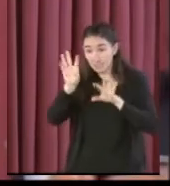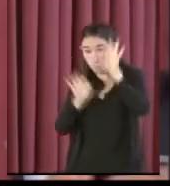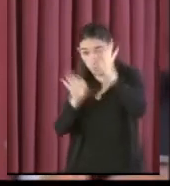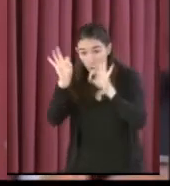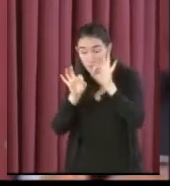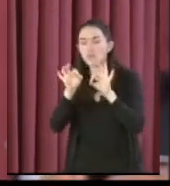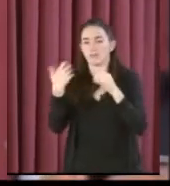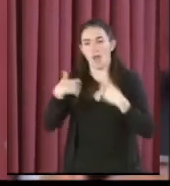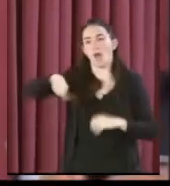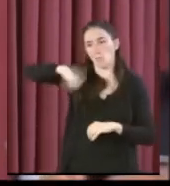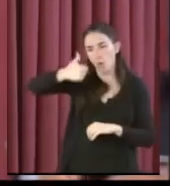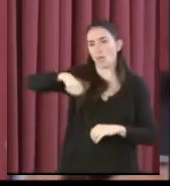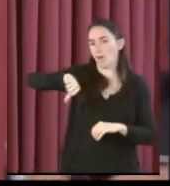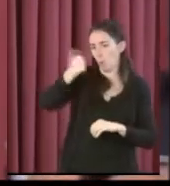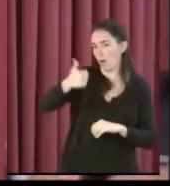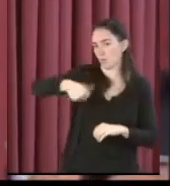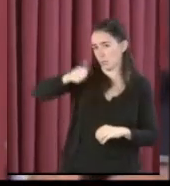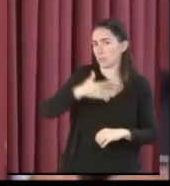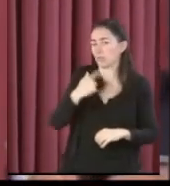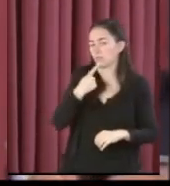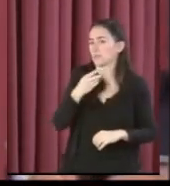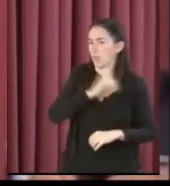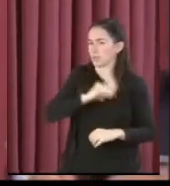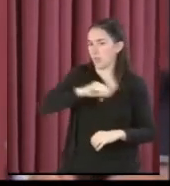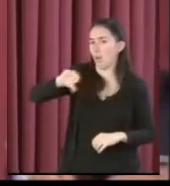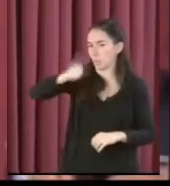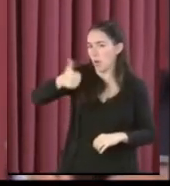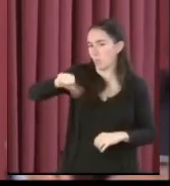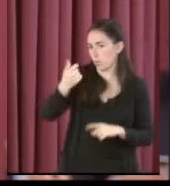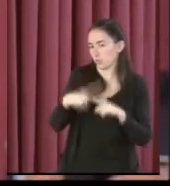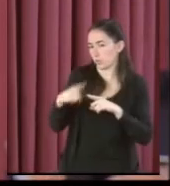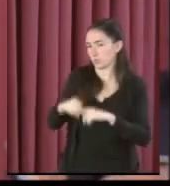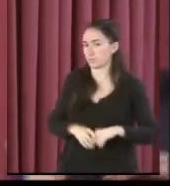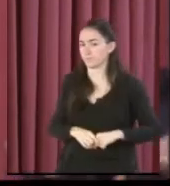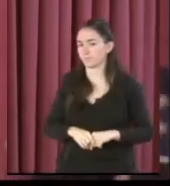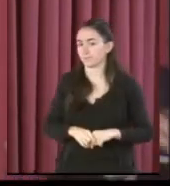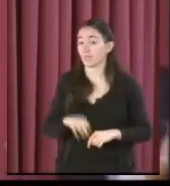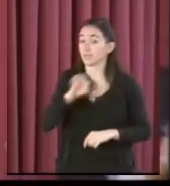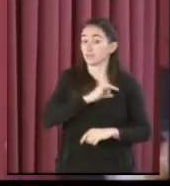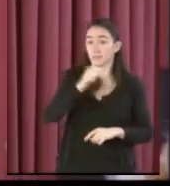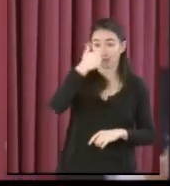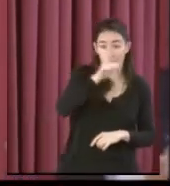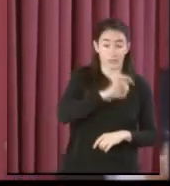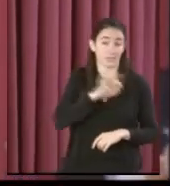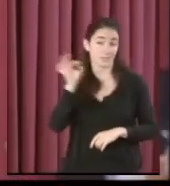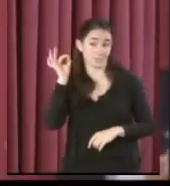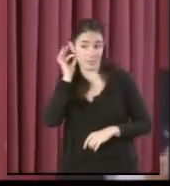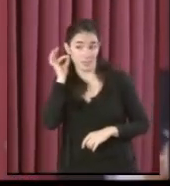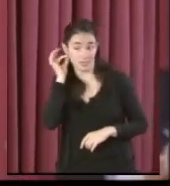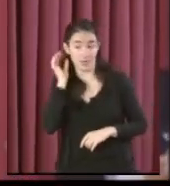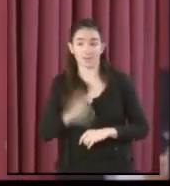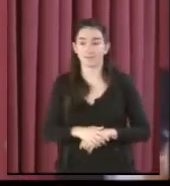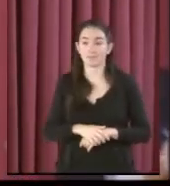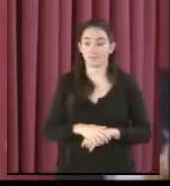sido aprobadas por este salón de plenos. Señoras y señores, hace ya 5 años nuestra